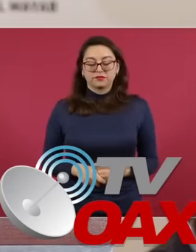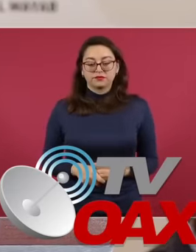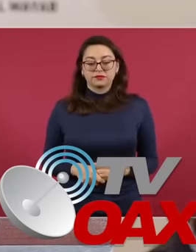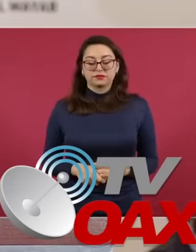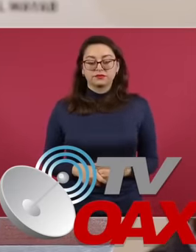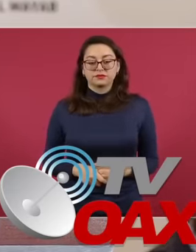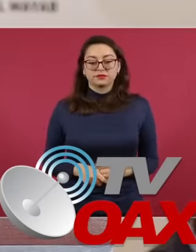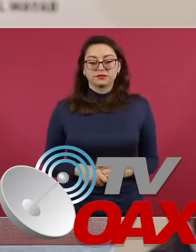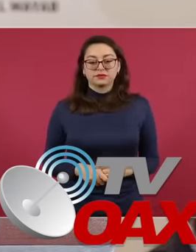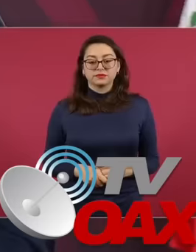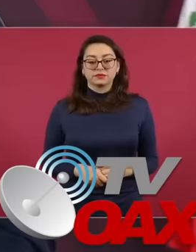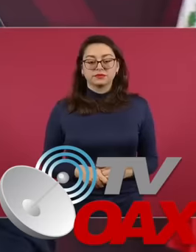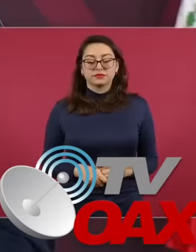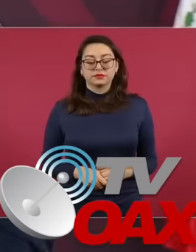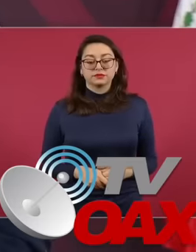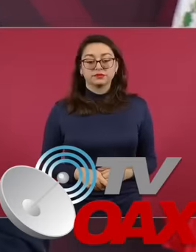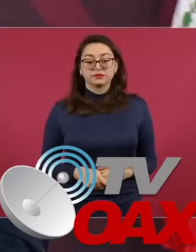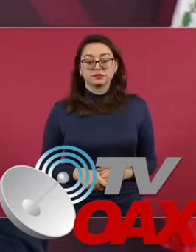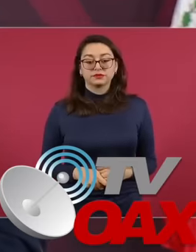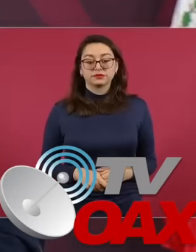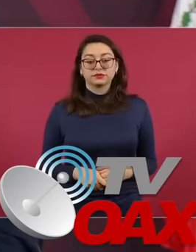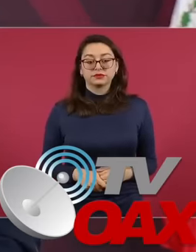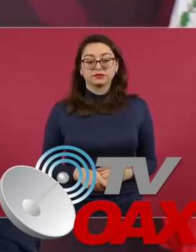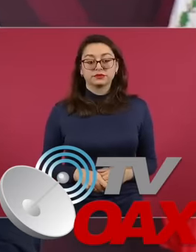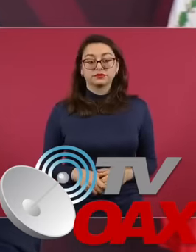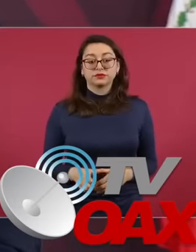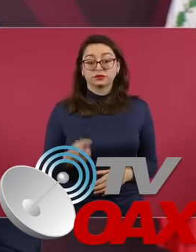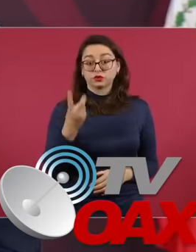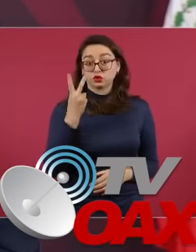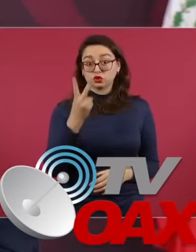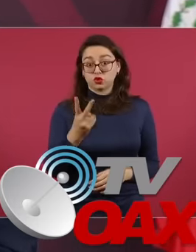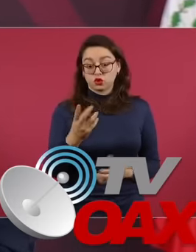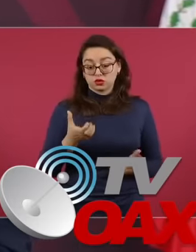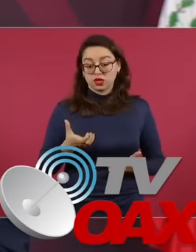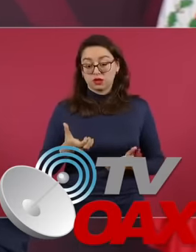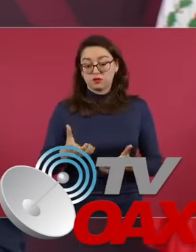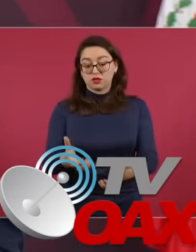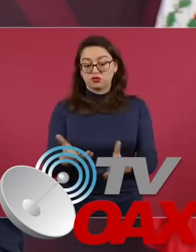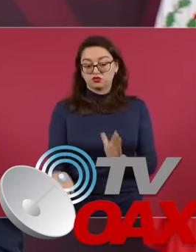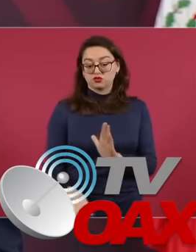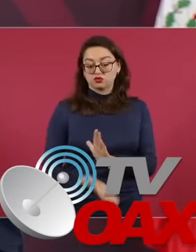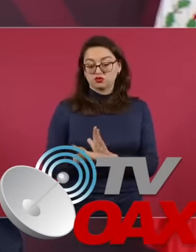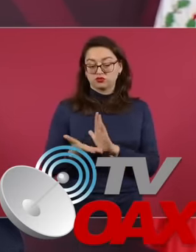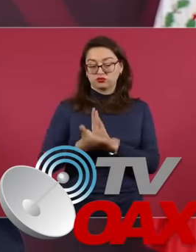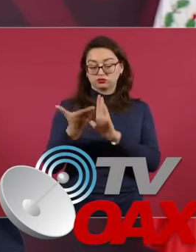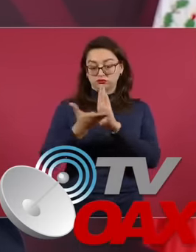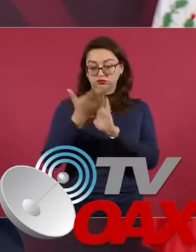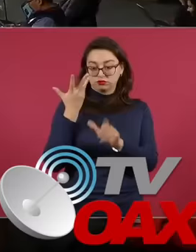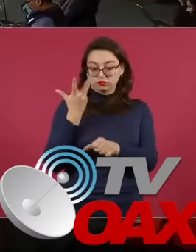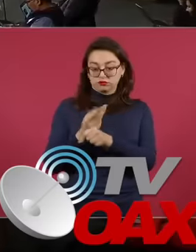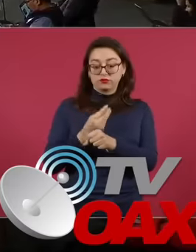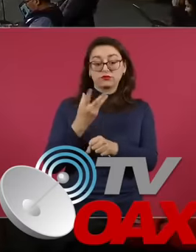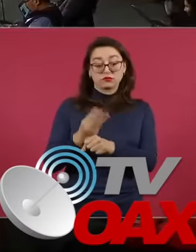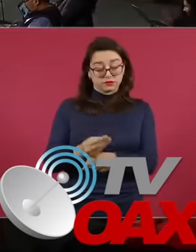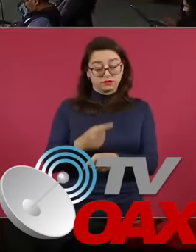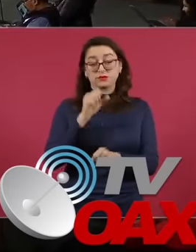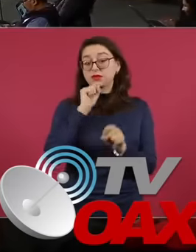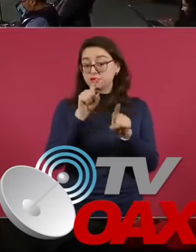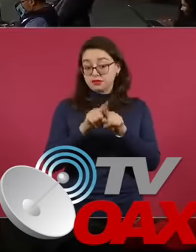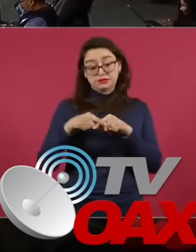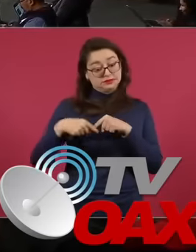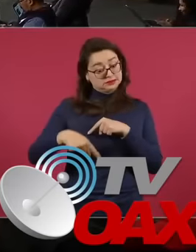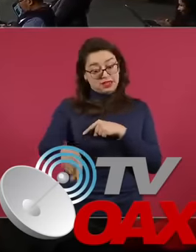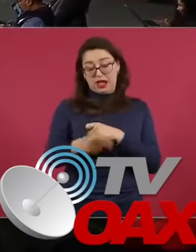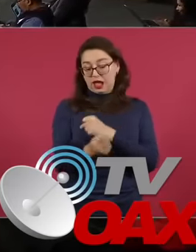a los ERIs. Y dos caminos que tenemos que terminar antes de concluir.